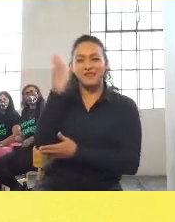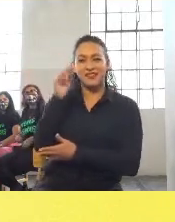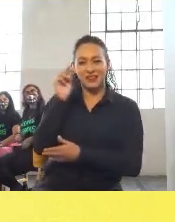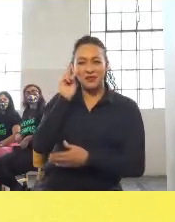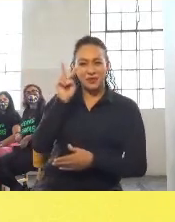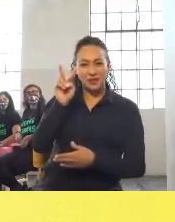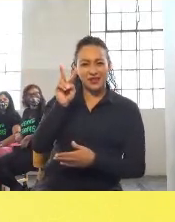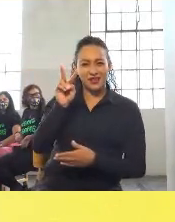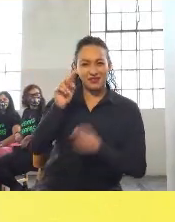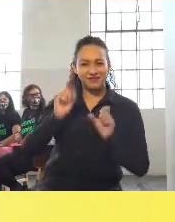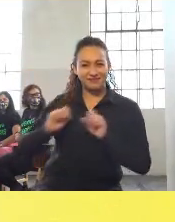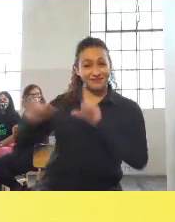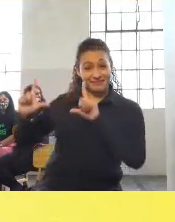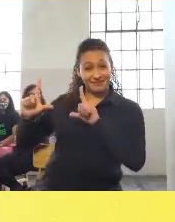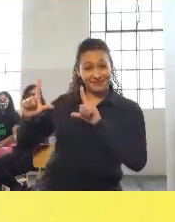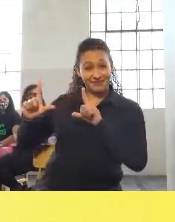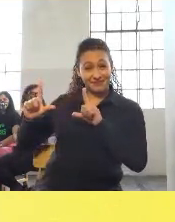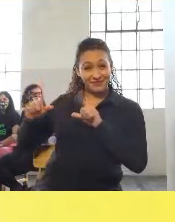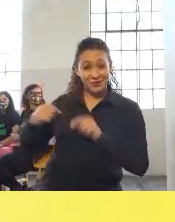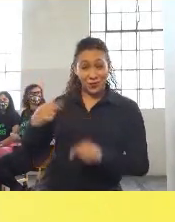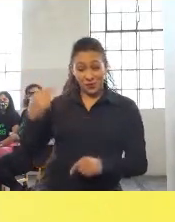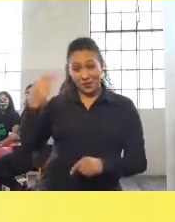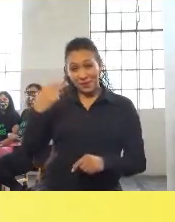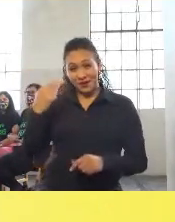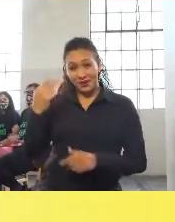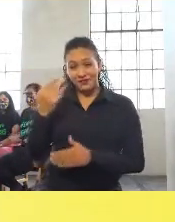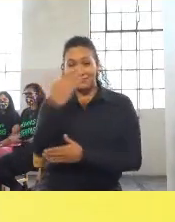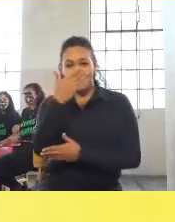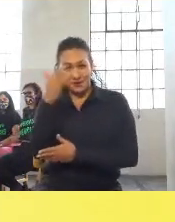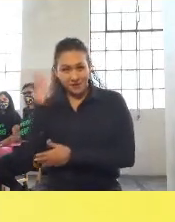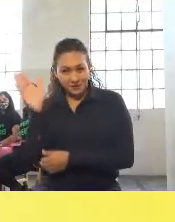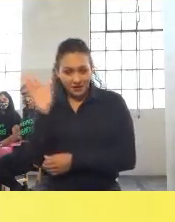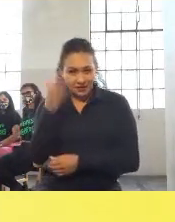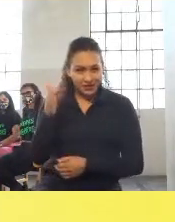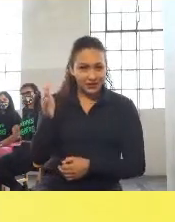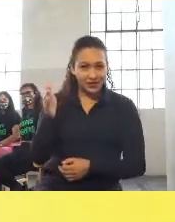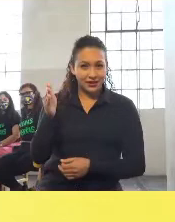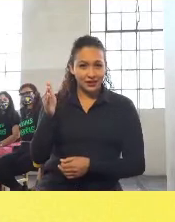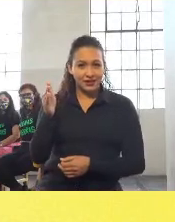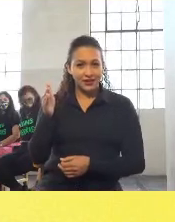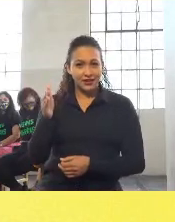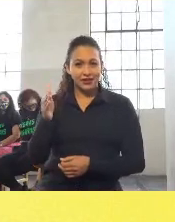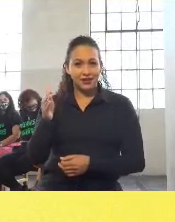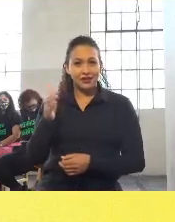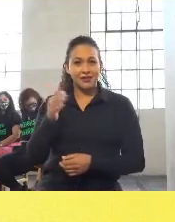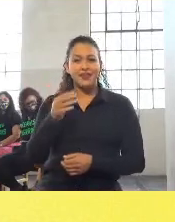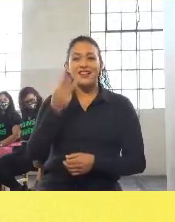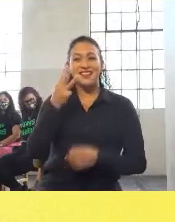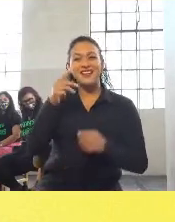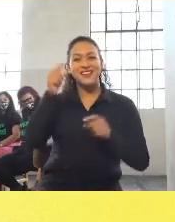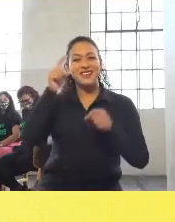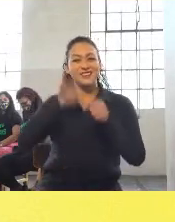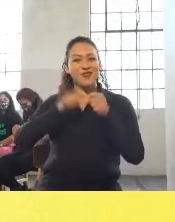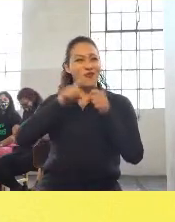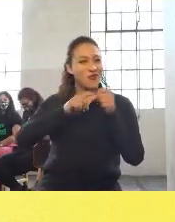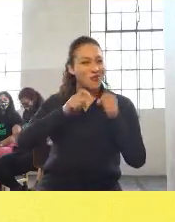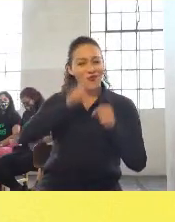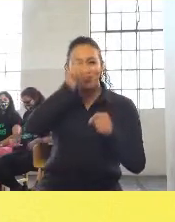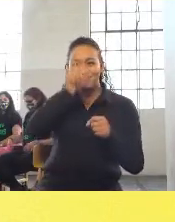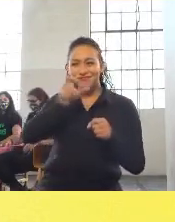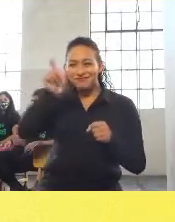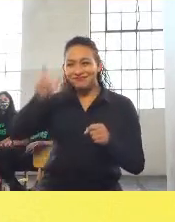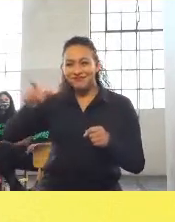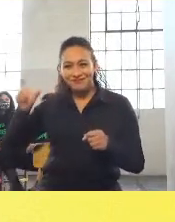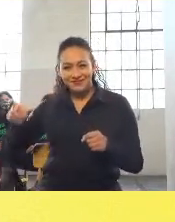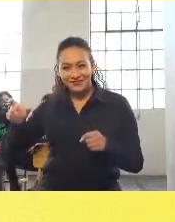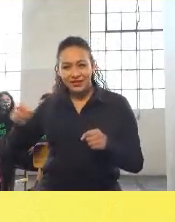ve, si no, pues aquí. Es una bandera ciertamente tricolor que parte de la deconstrucción simbólica